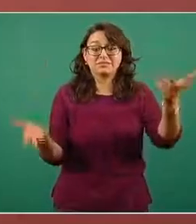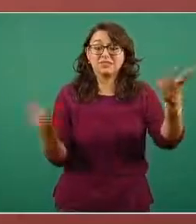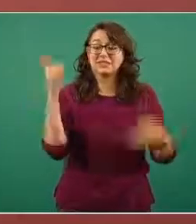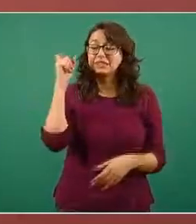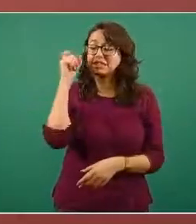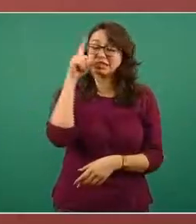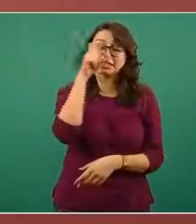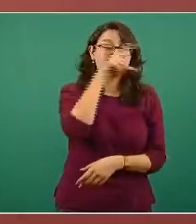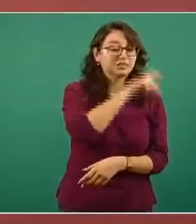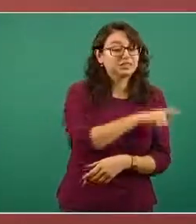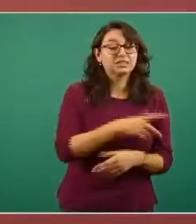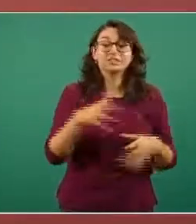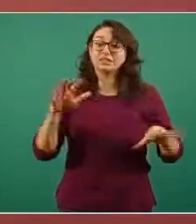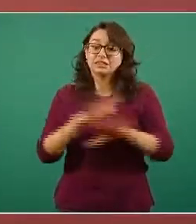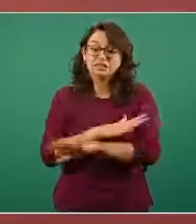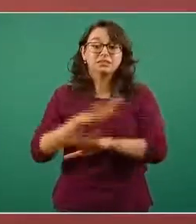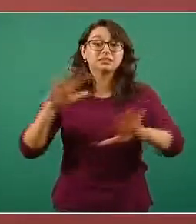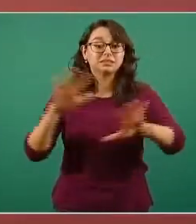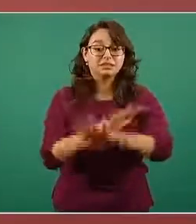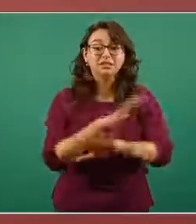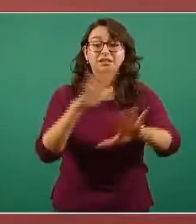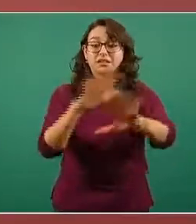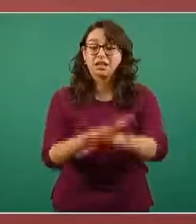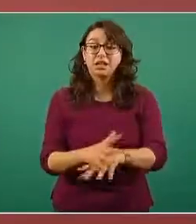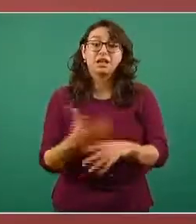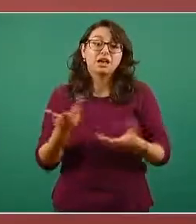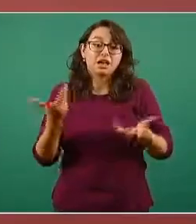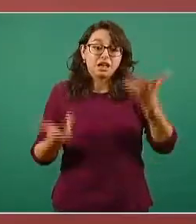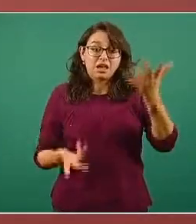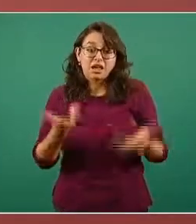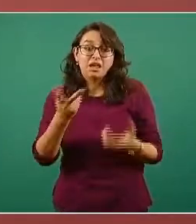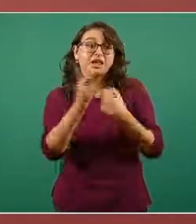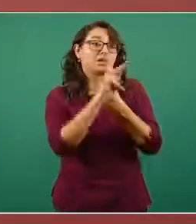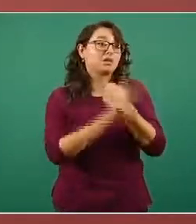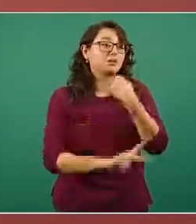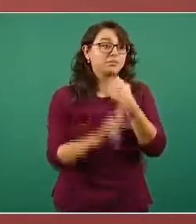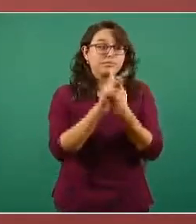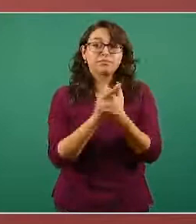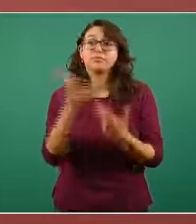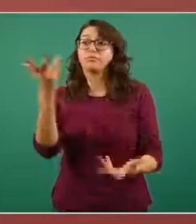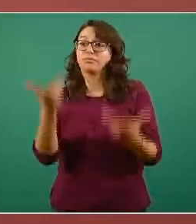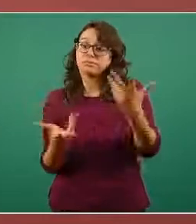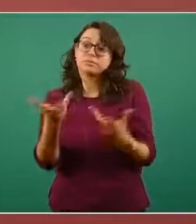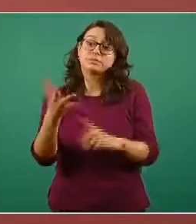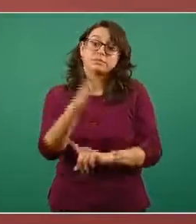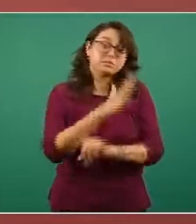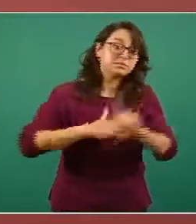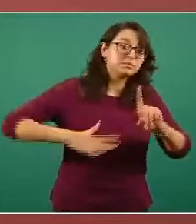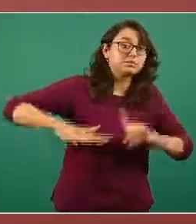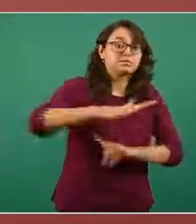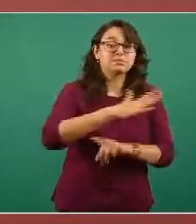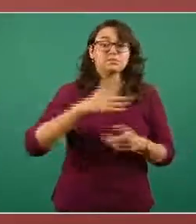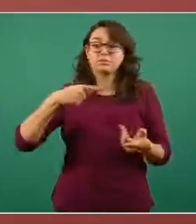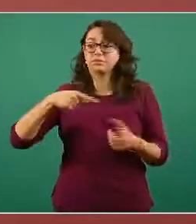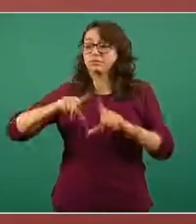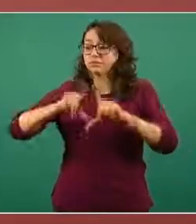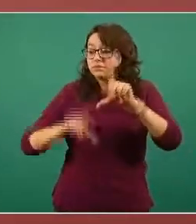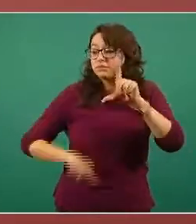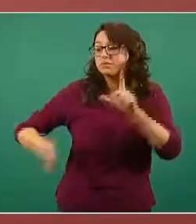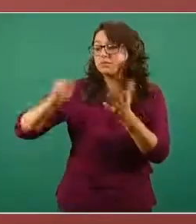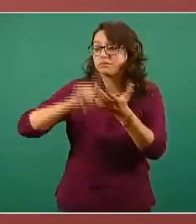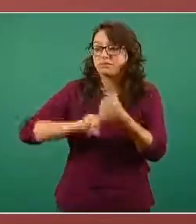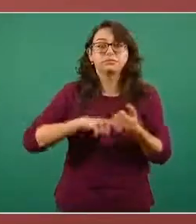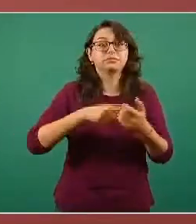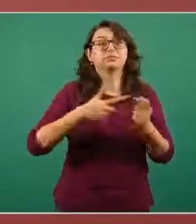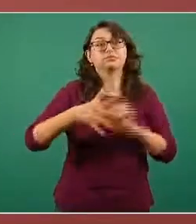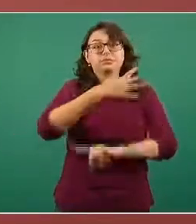muy cambiante, muy dinámico, que cada sociedad, cada país y al interior de cada país, en nuestro caso cada entidad